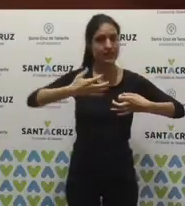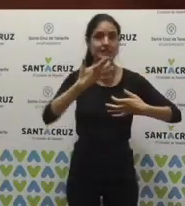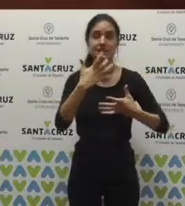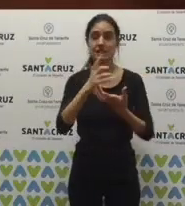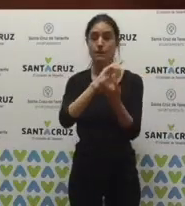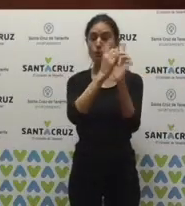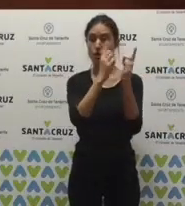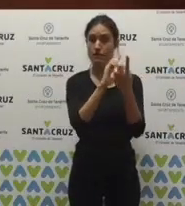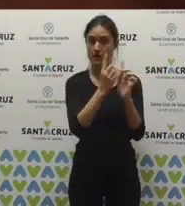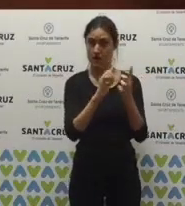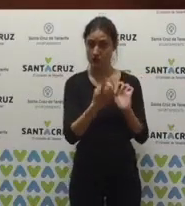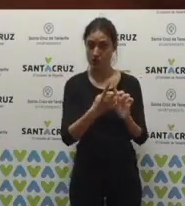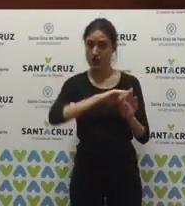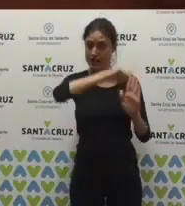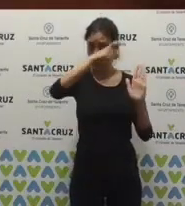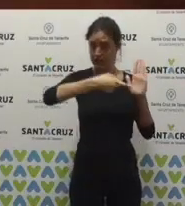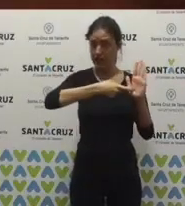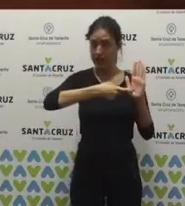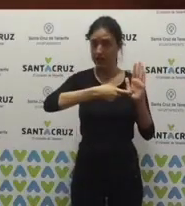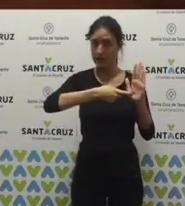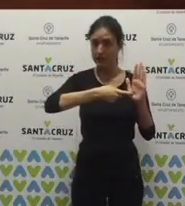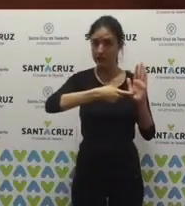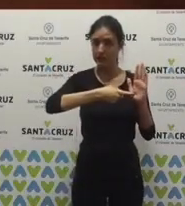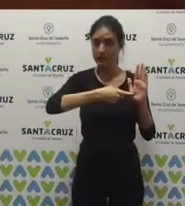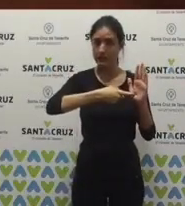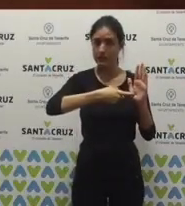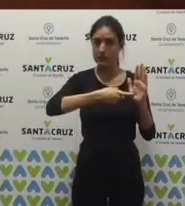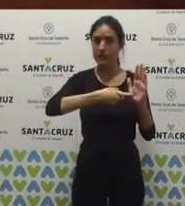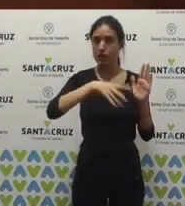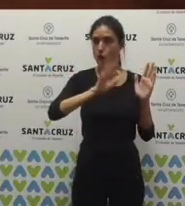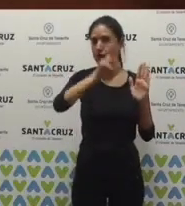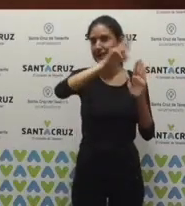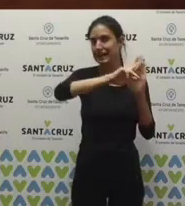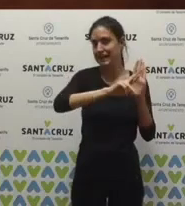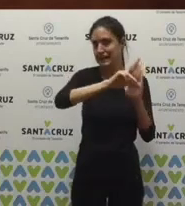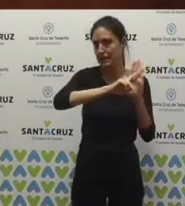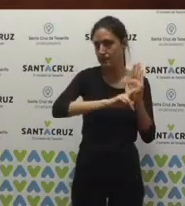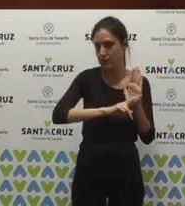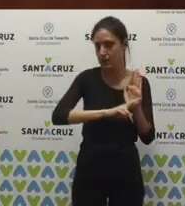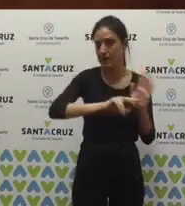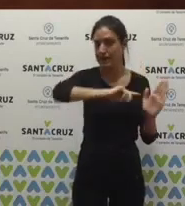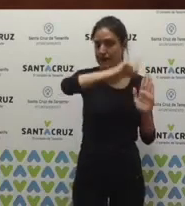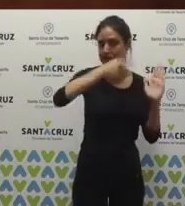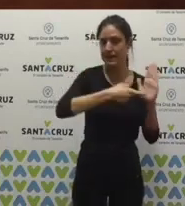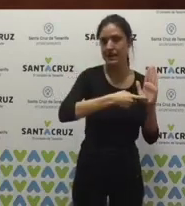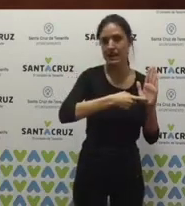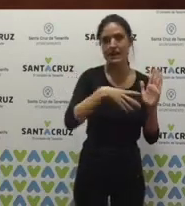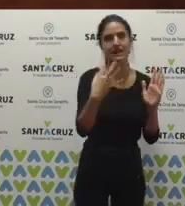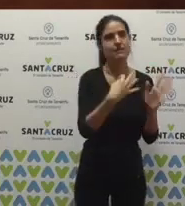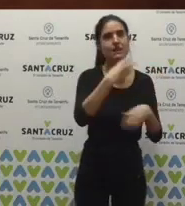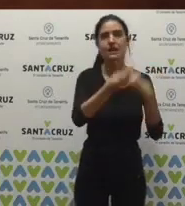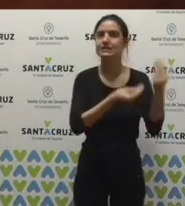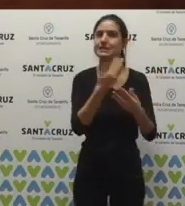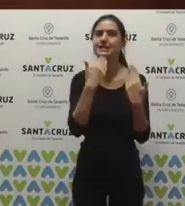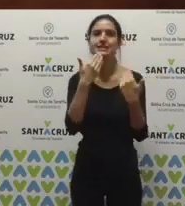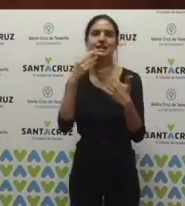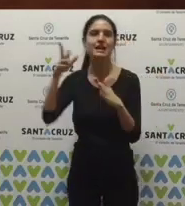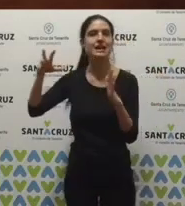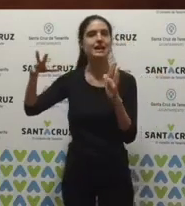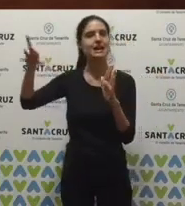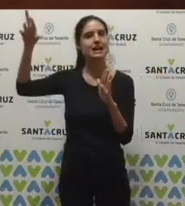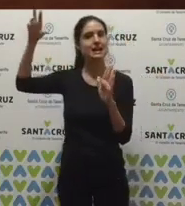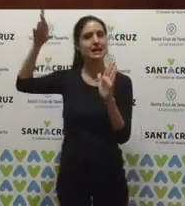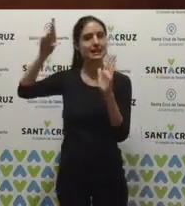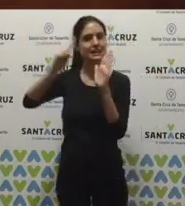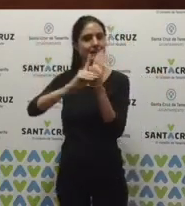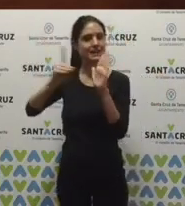legales que se hagan del régimen legal que afecta a las corporaciones locales no se hagan mediante real decreto ley sino que se hagan al congreso los diputados